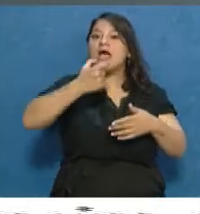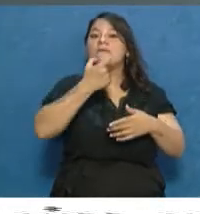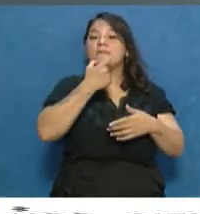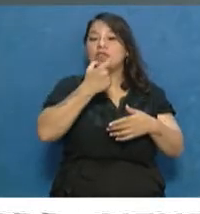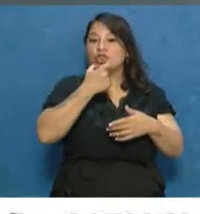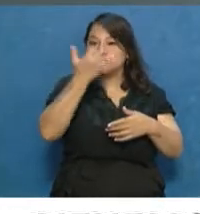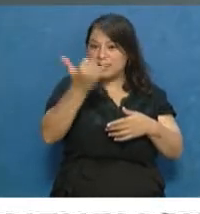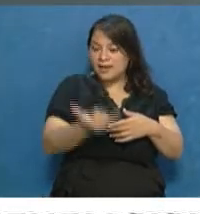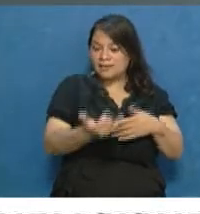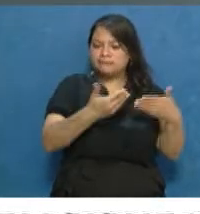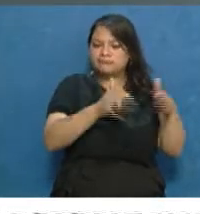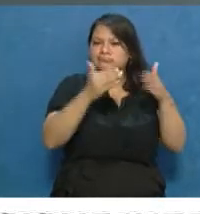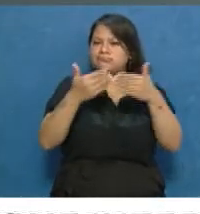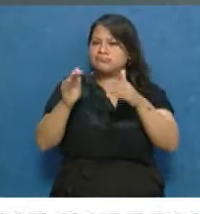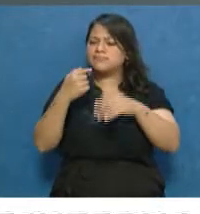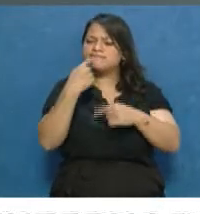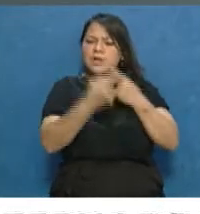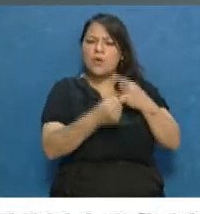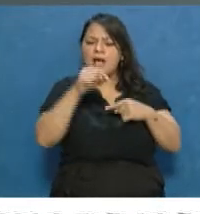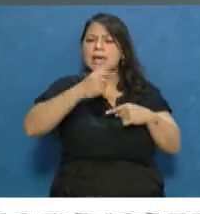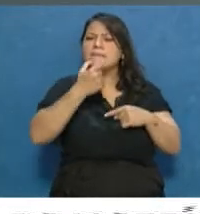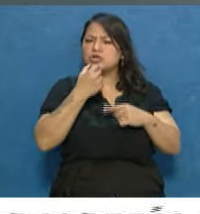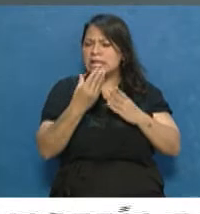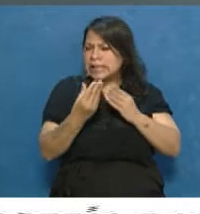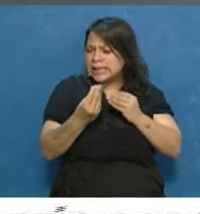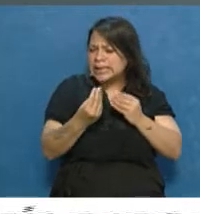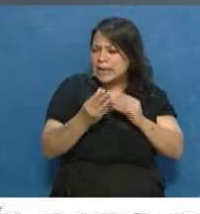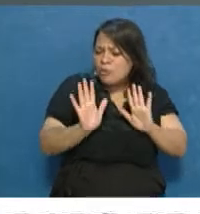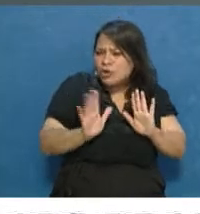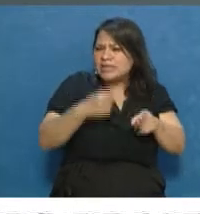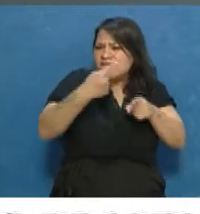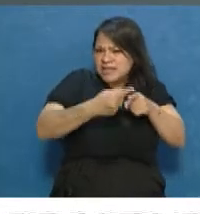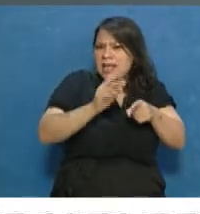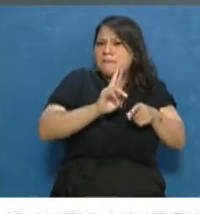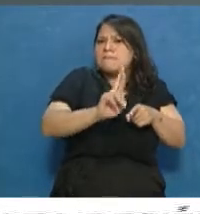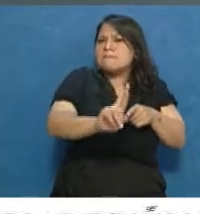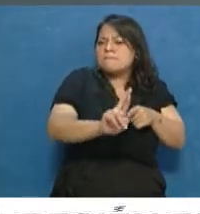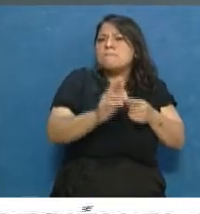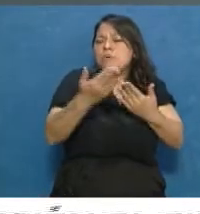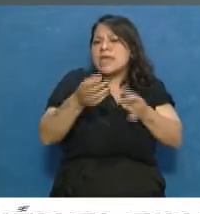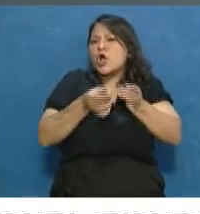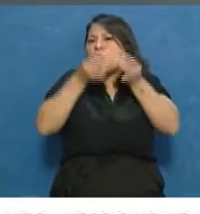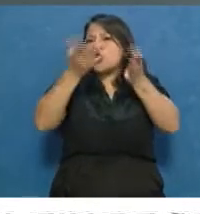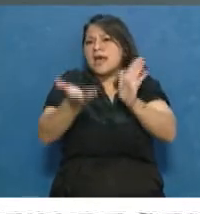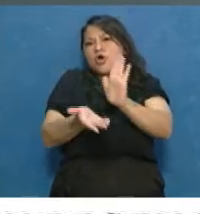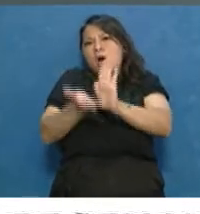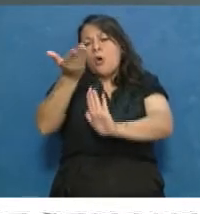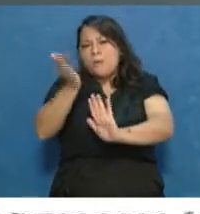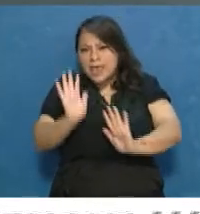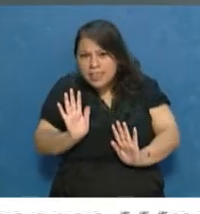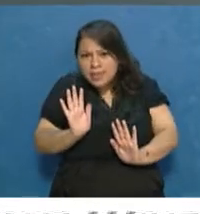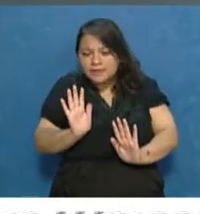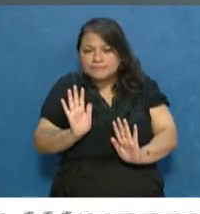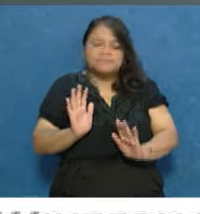la consulta era si no hay temor aquí en Mendoza de que esto genere una tendencia similar a la de la provincia de Buenos Aires y